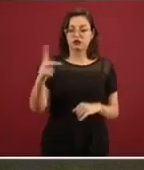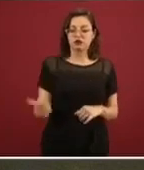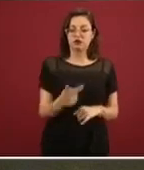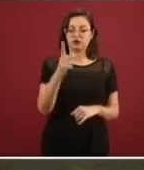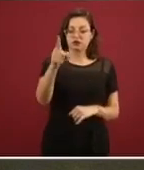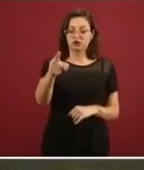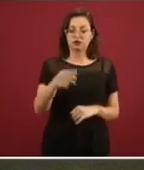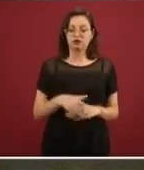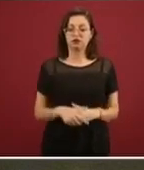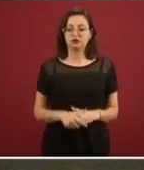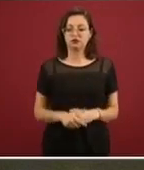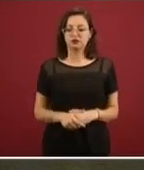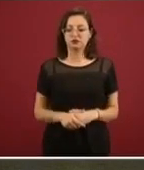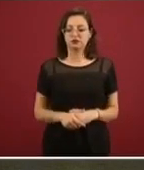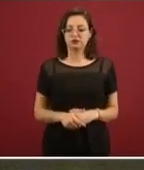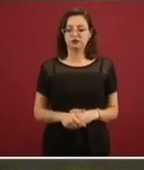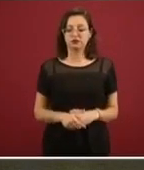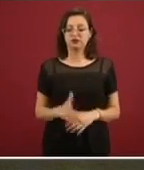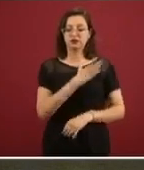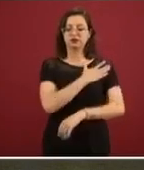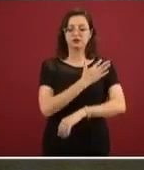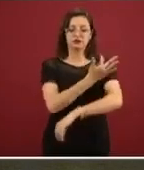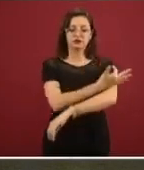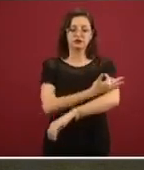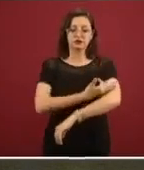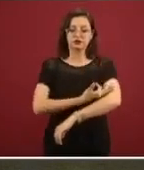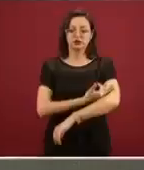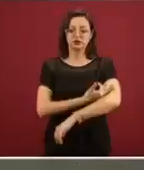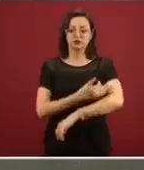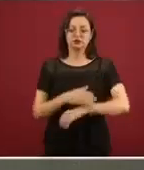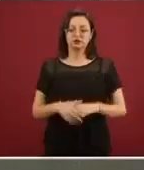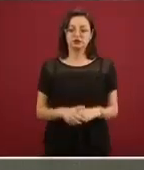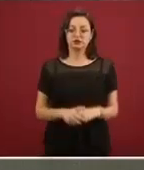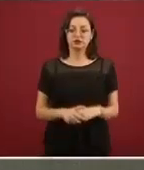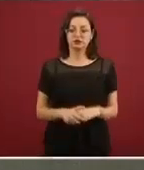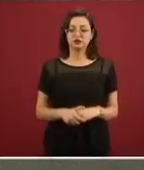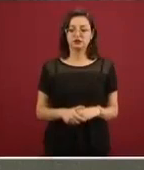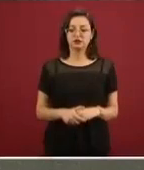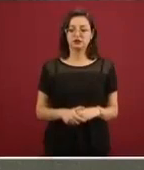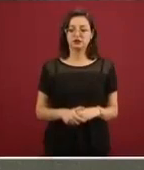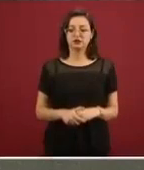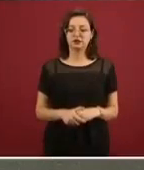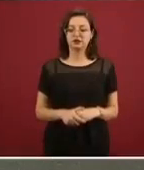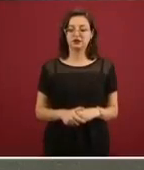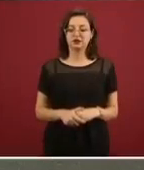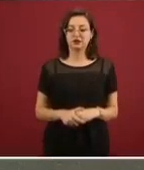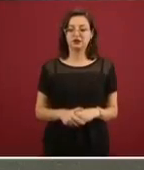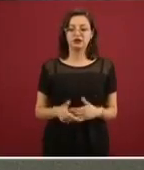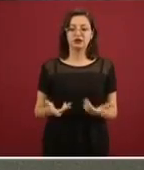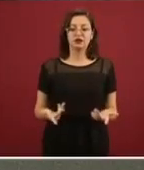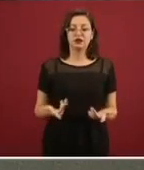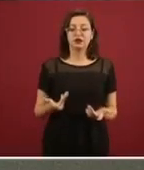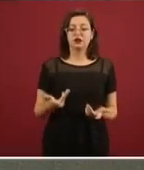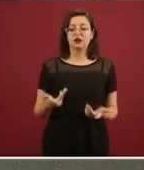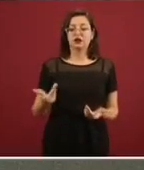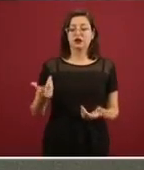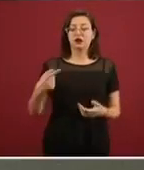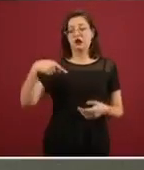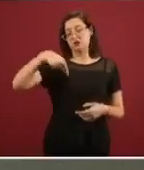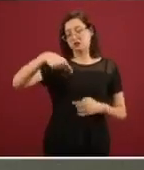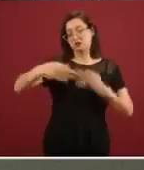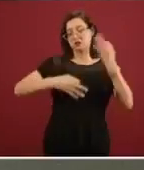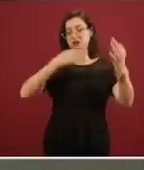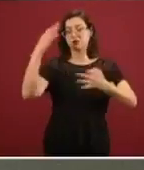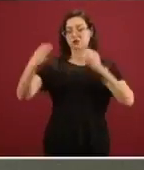de Camisa Doctor, buenas noches, David Pérez de Tejada, Informe 24. A nuestro medio ha llegado muy recurrente